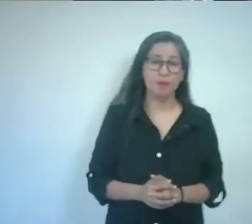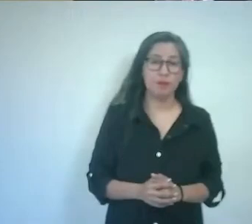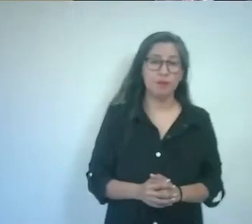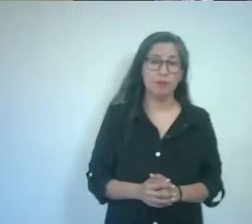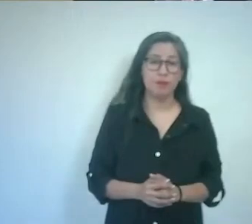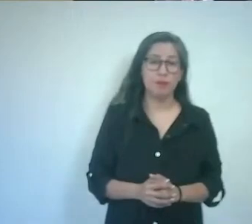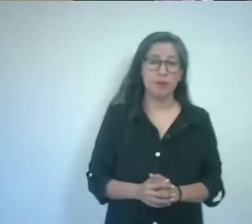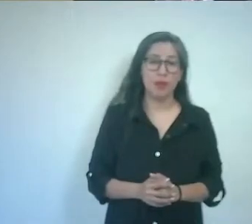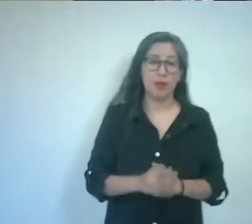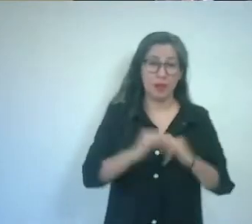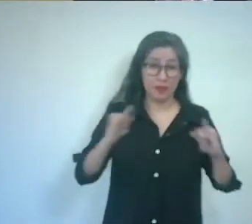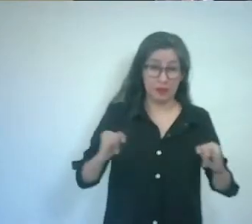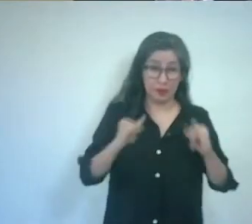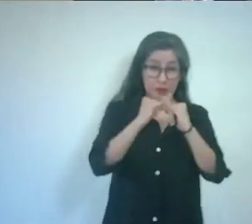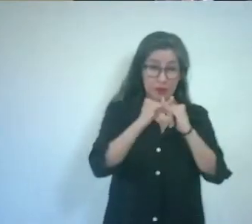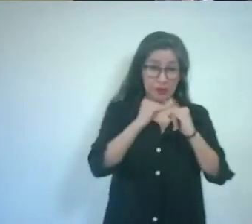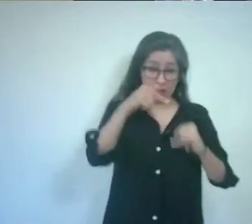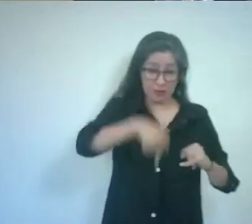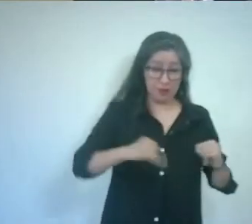como institución,